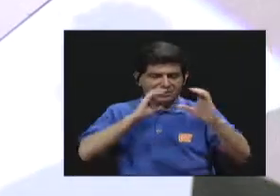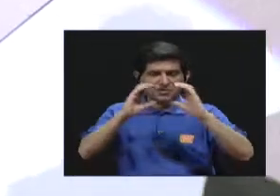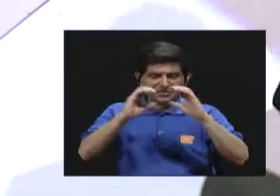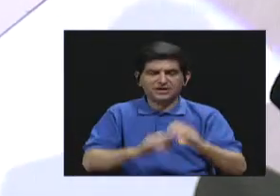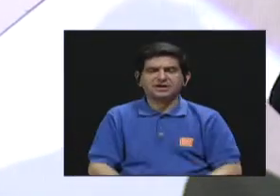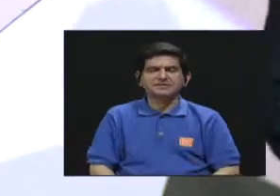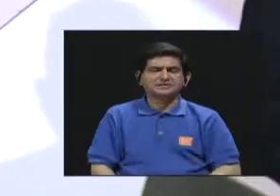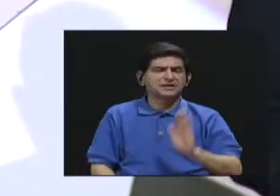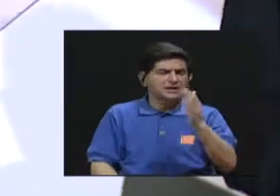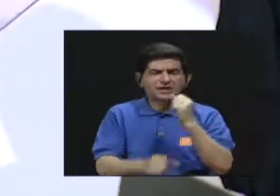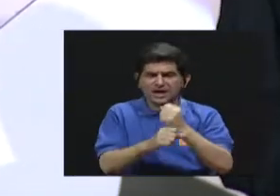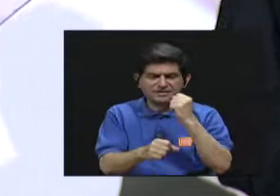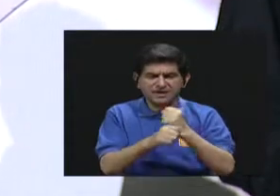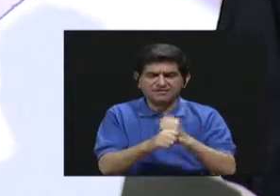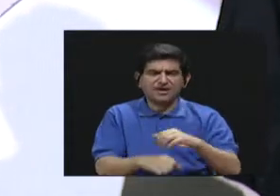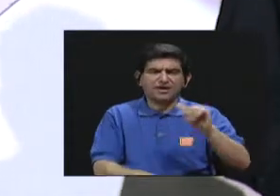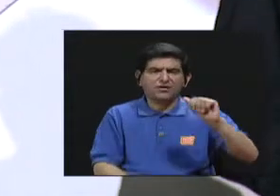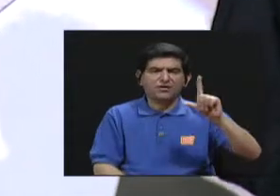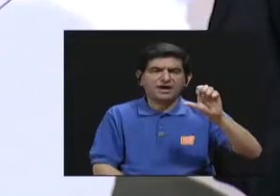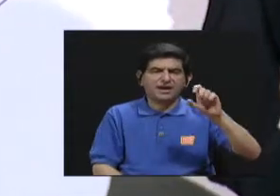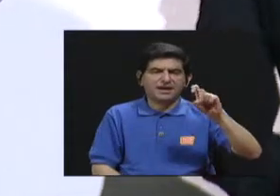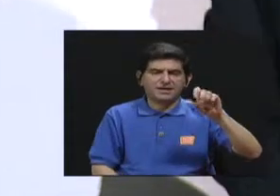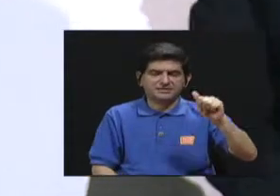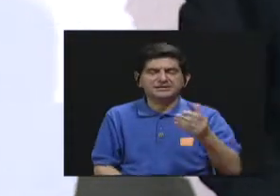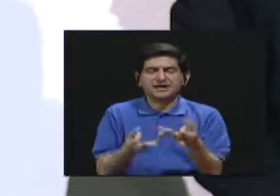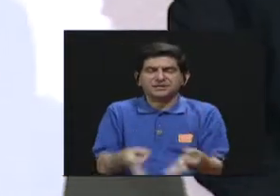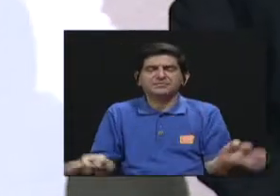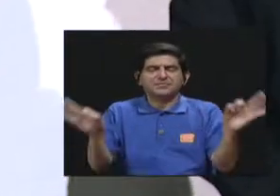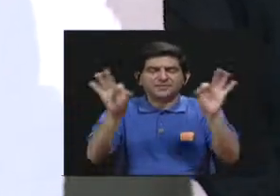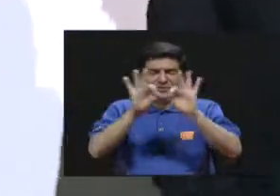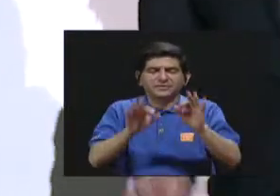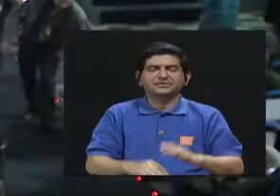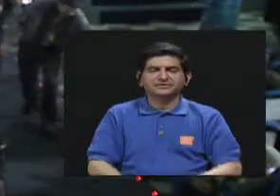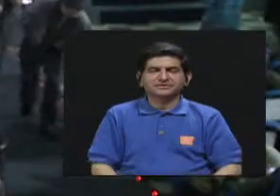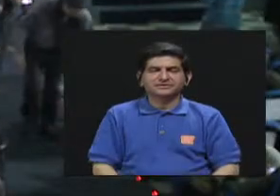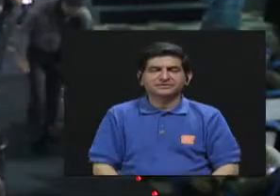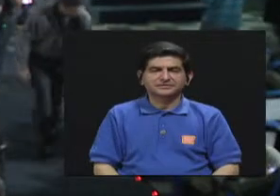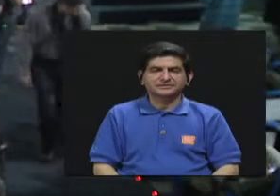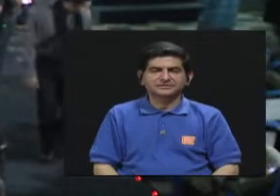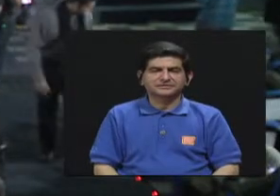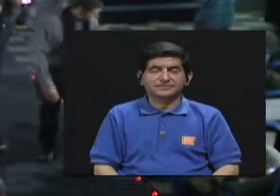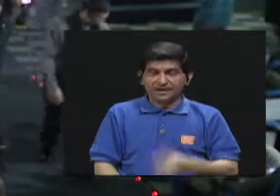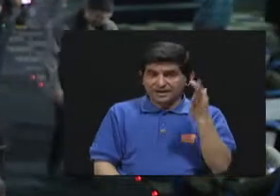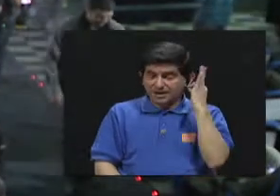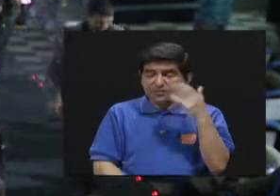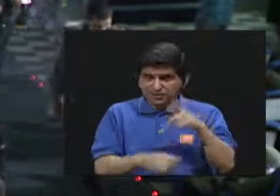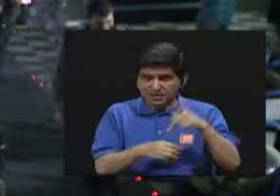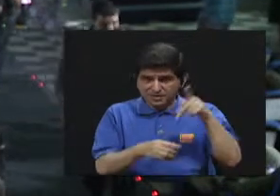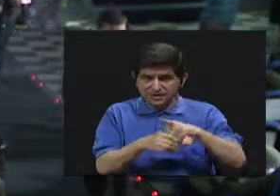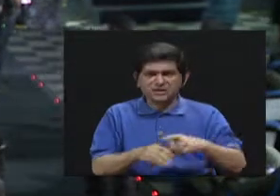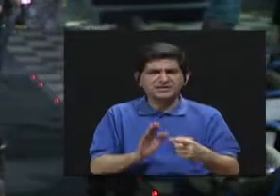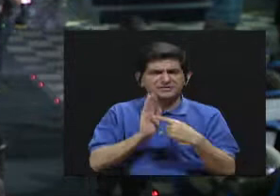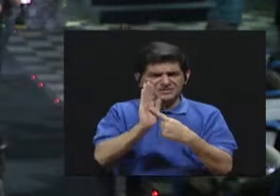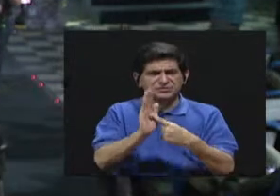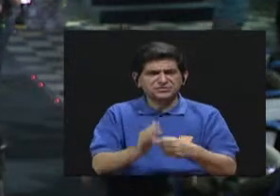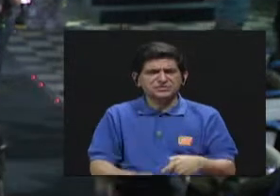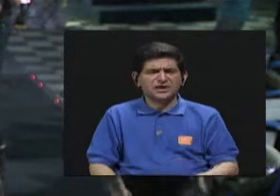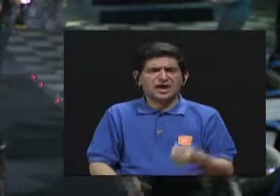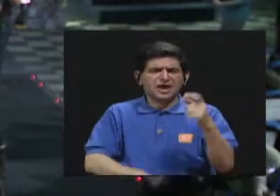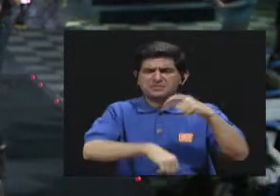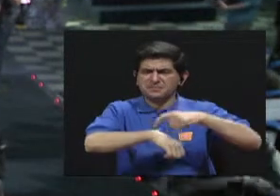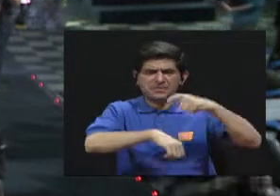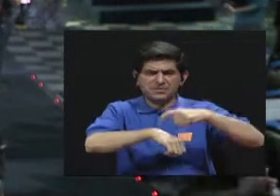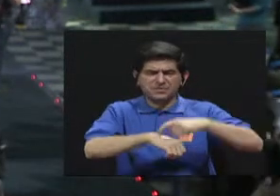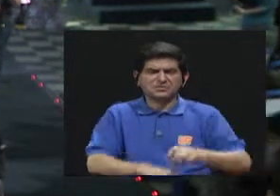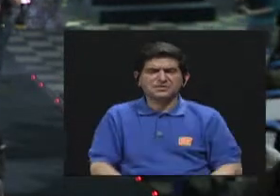actuación de ella es realmente rescatable, muy bonita la actuación de ella. De la chica. Sí, se va a exhibir dentro de pocos días